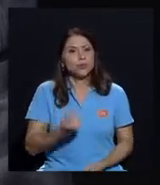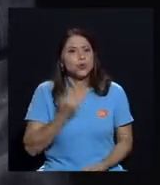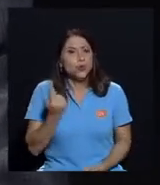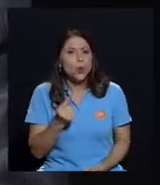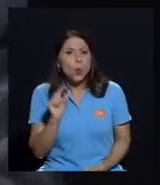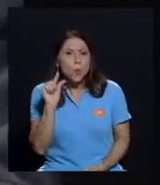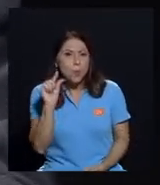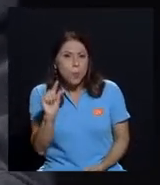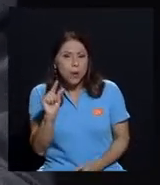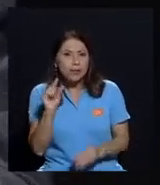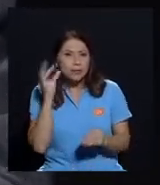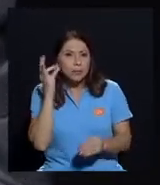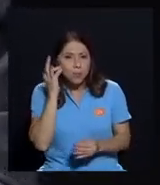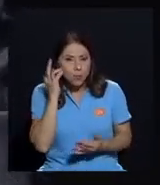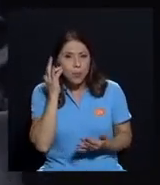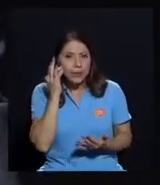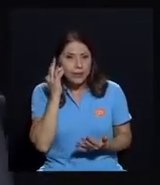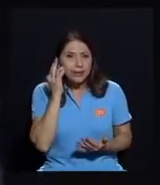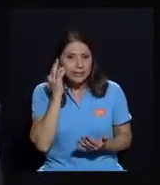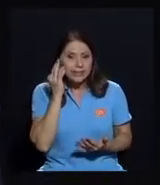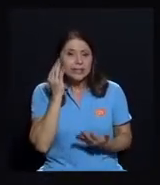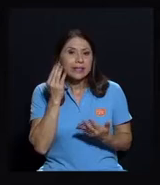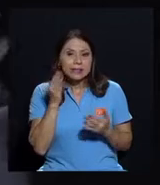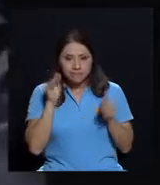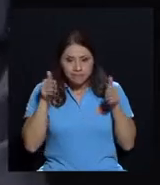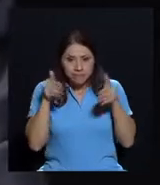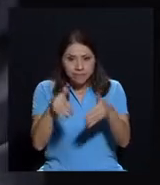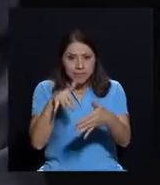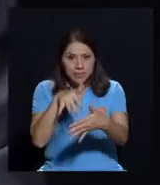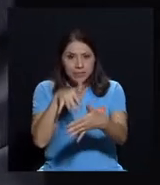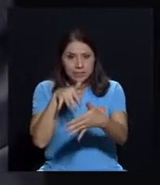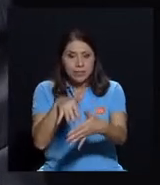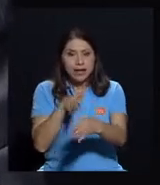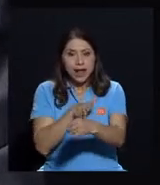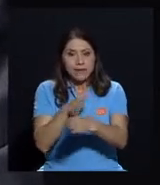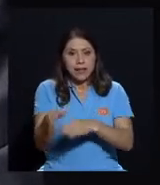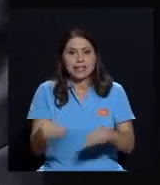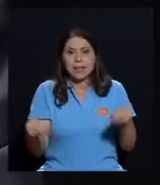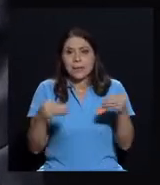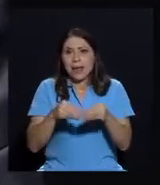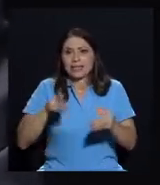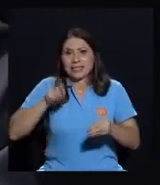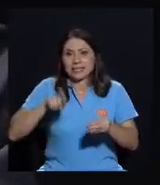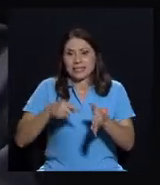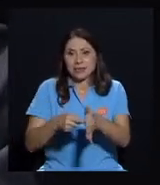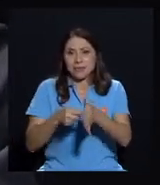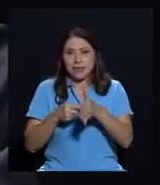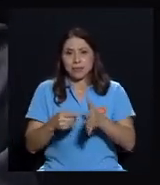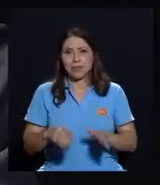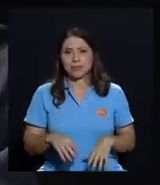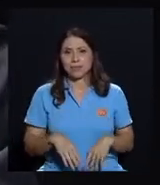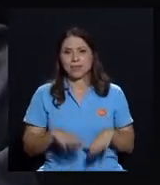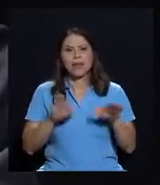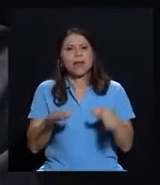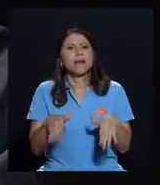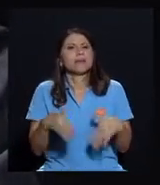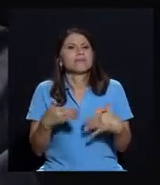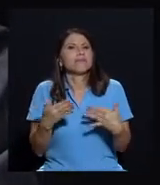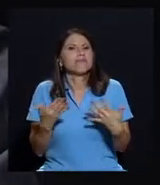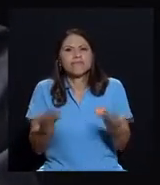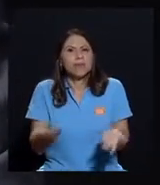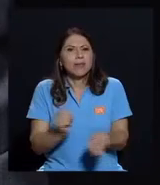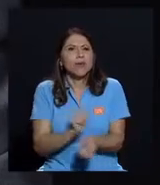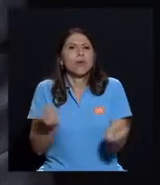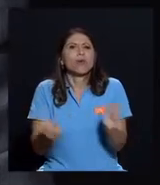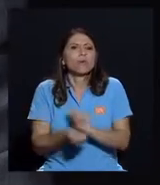pocas van van a las carreras que más demanda el mercado cómo cambiar que haría un gobierno para cambiar esa realidad